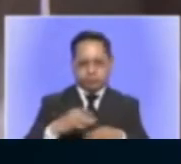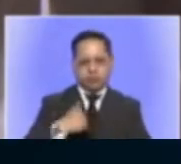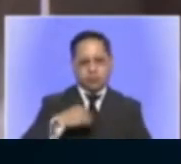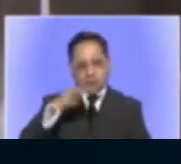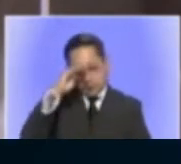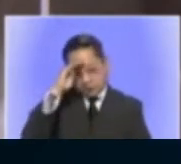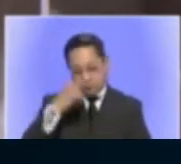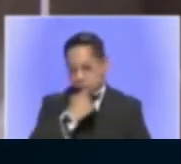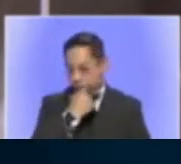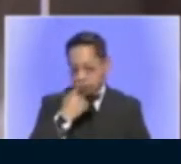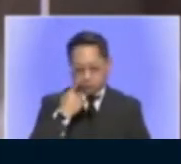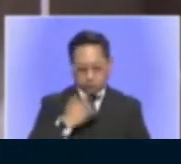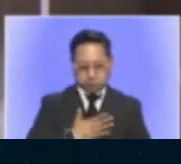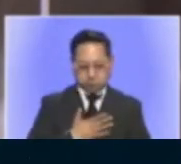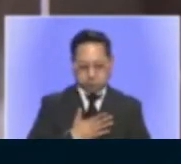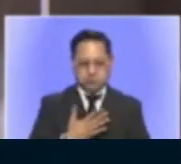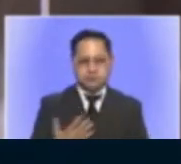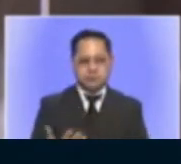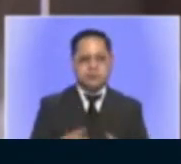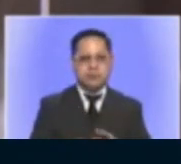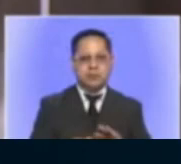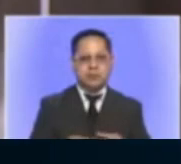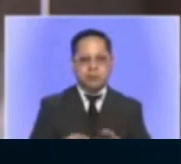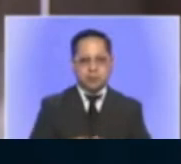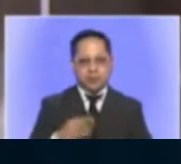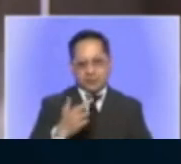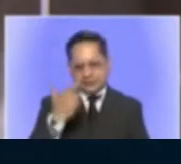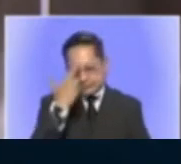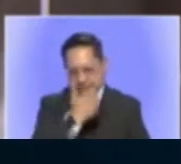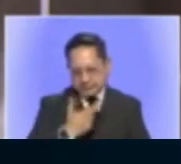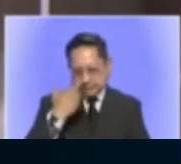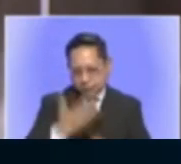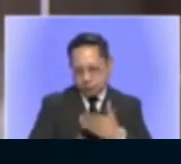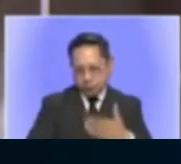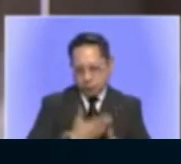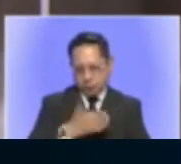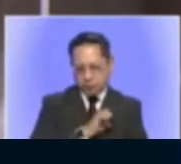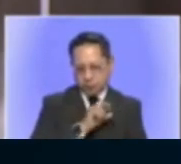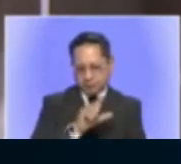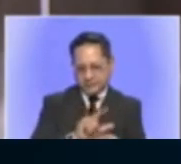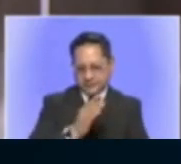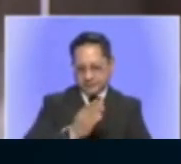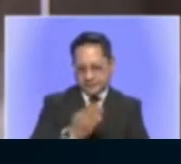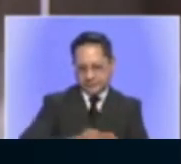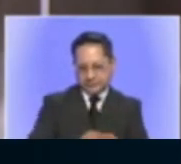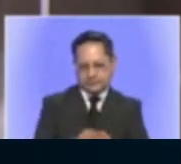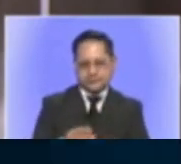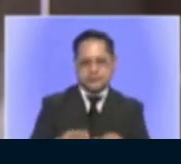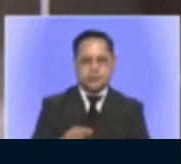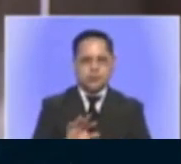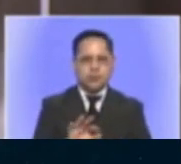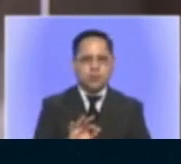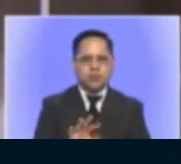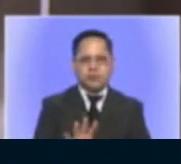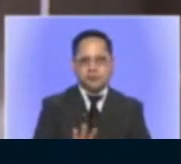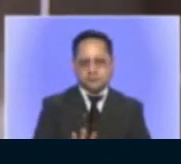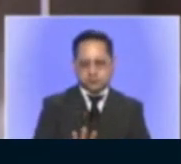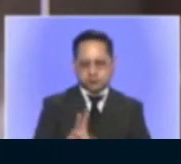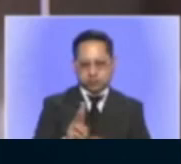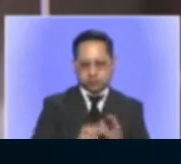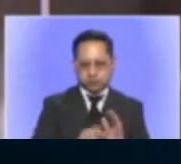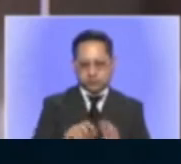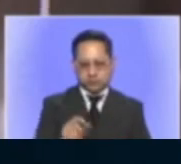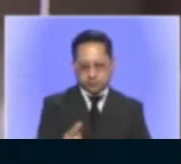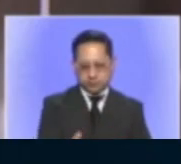aquí por ejemplo el recurso de revisión del procedimiento especial sancionador 45 de